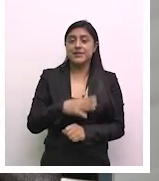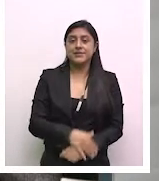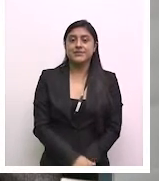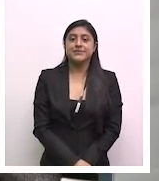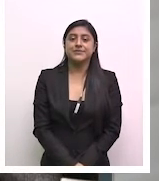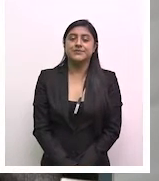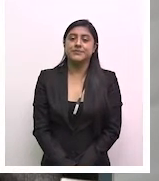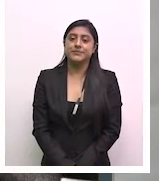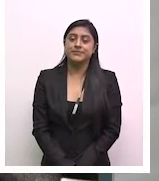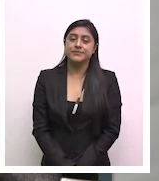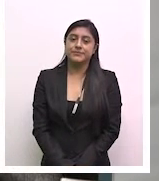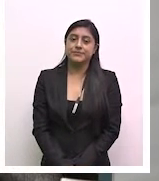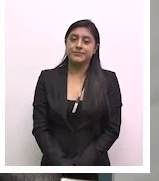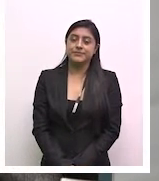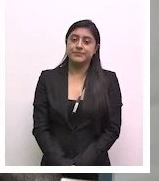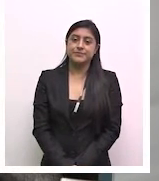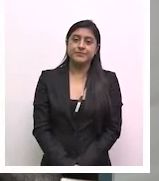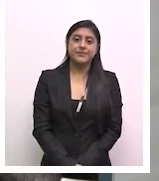Hemingway.